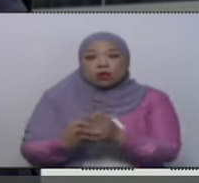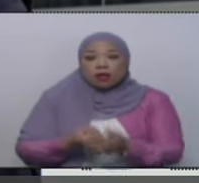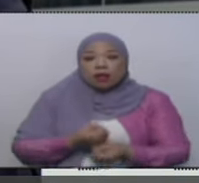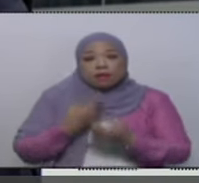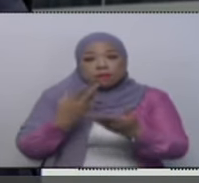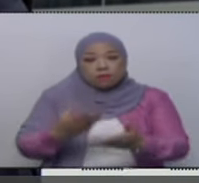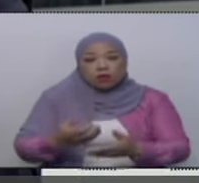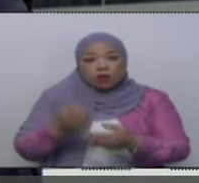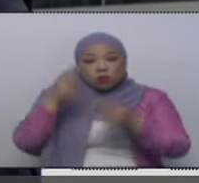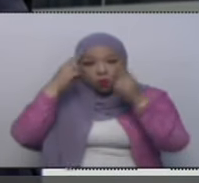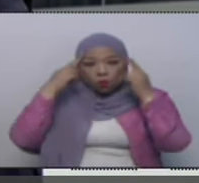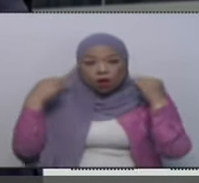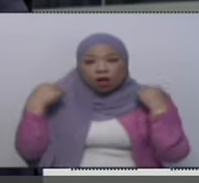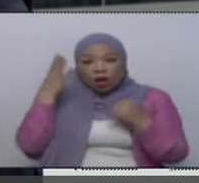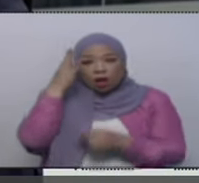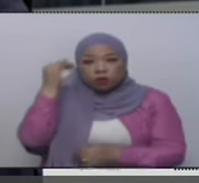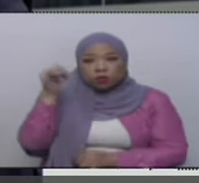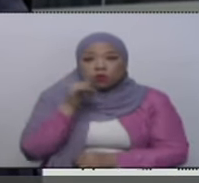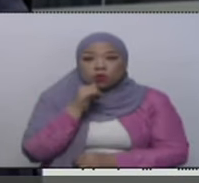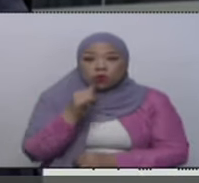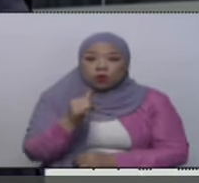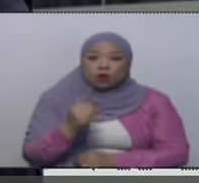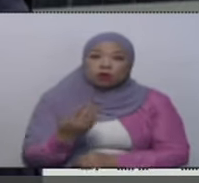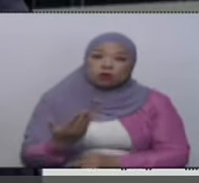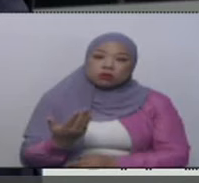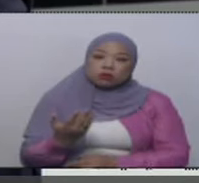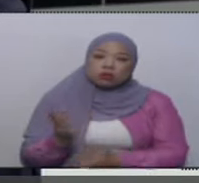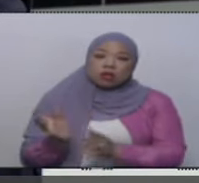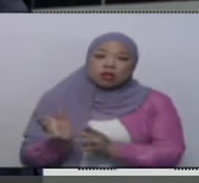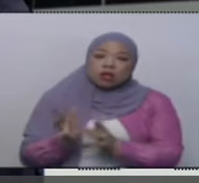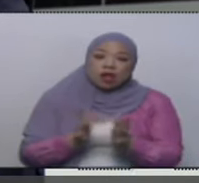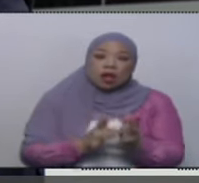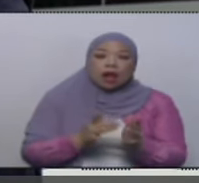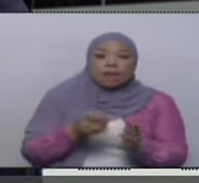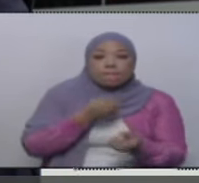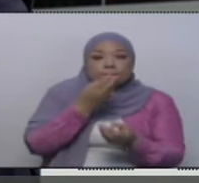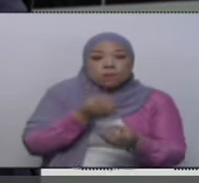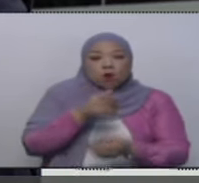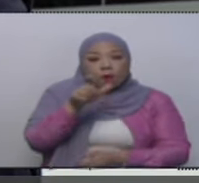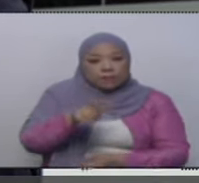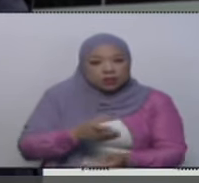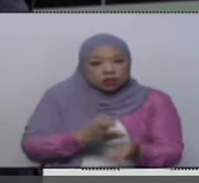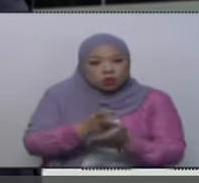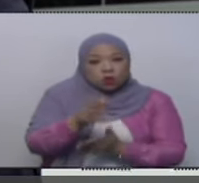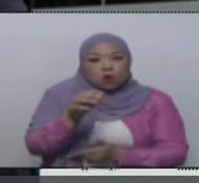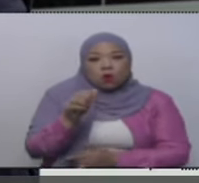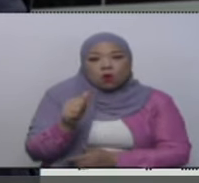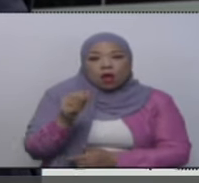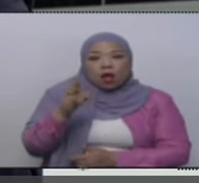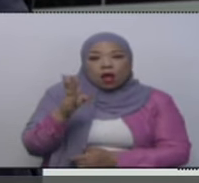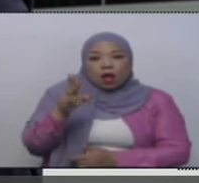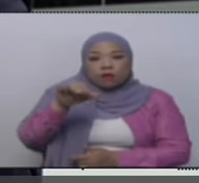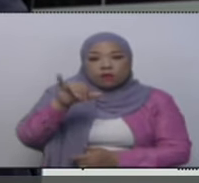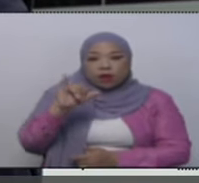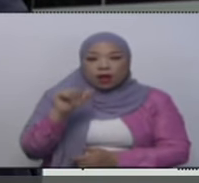Dios. Ahí estuvieron Abraham, David, Salomón,